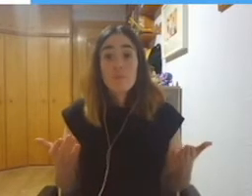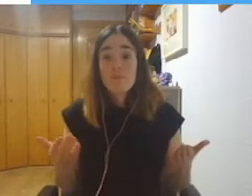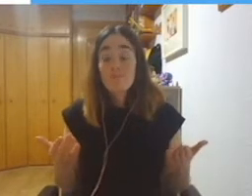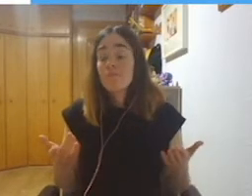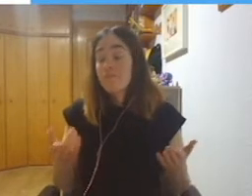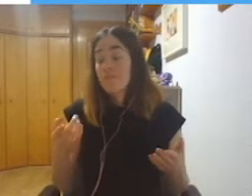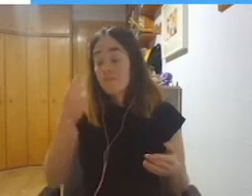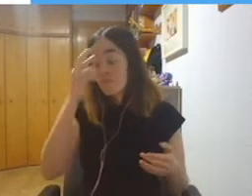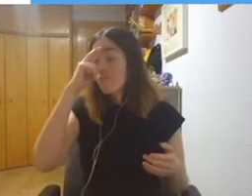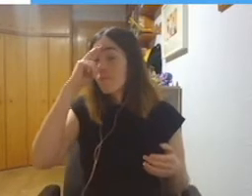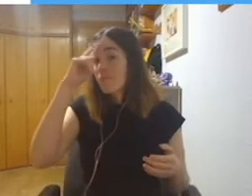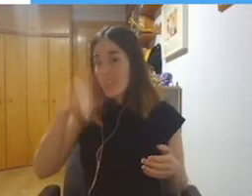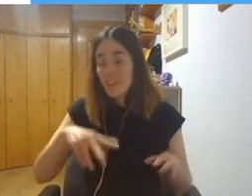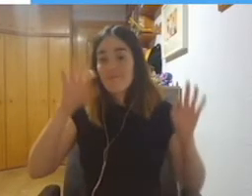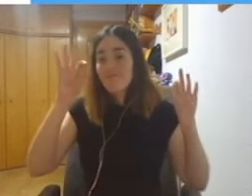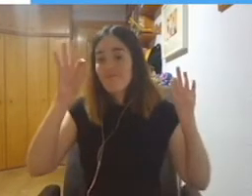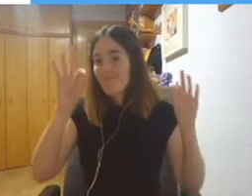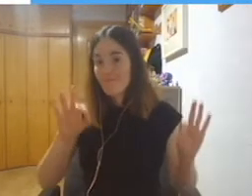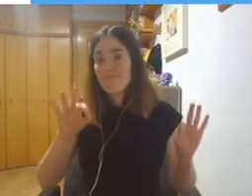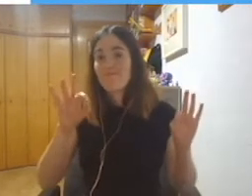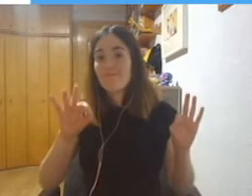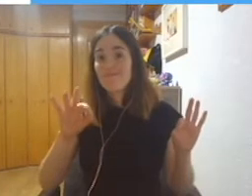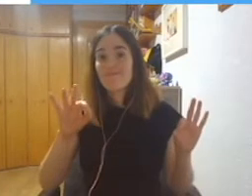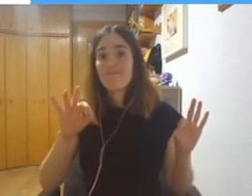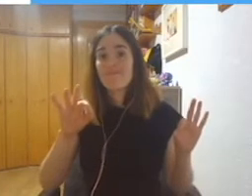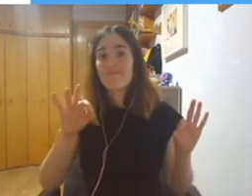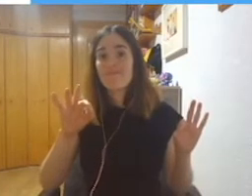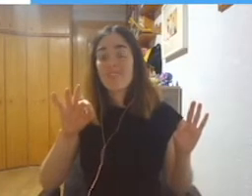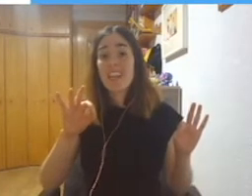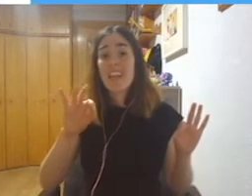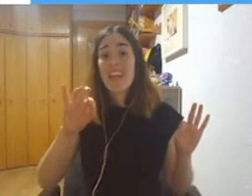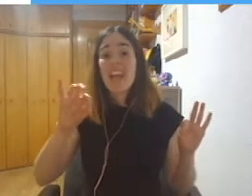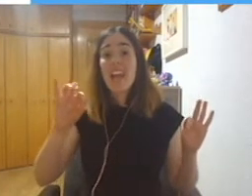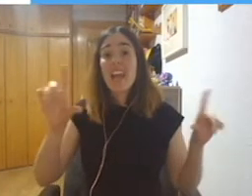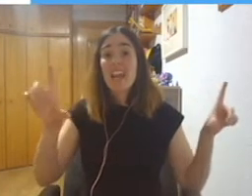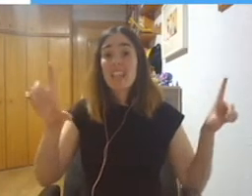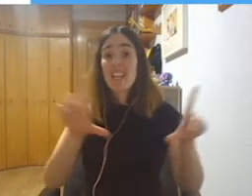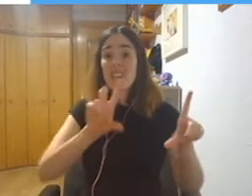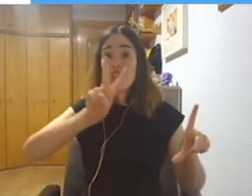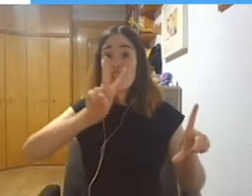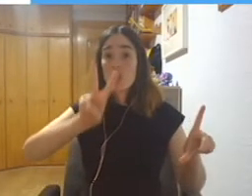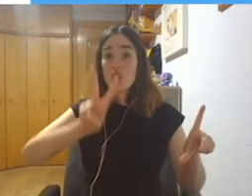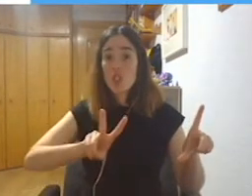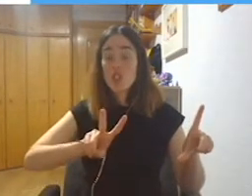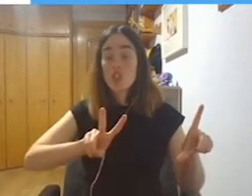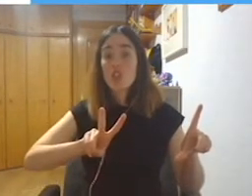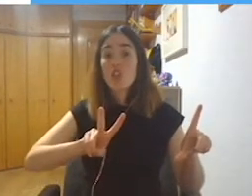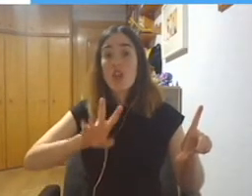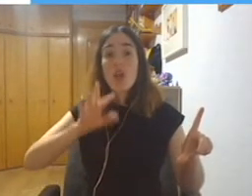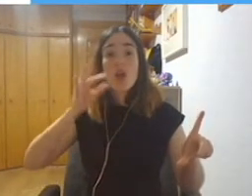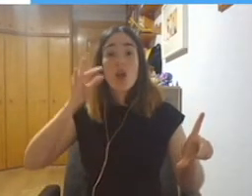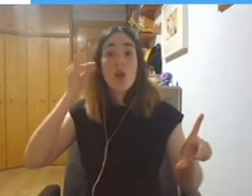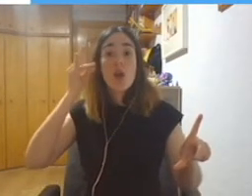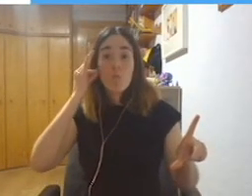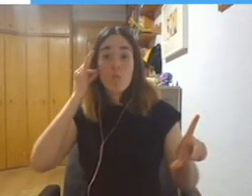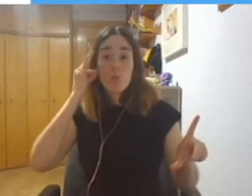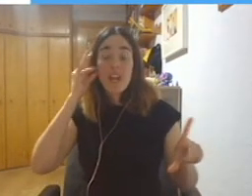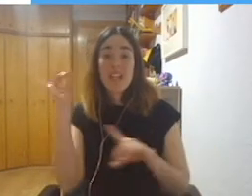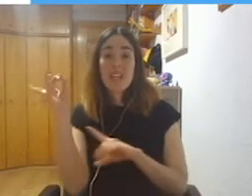pues os doy la razón. Efectivamente, en la 2 hay un mayor número de